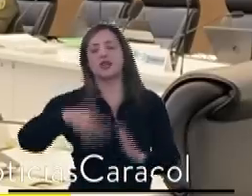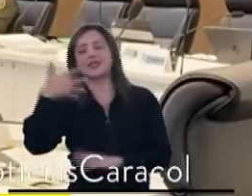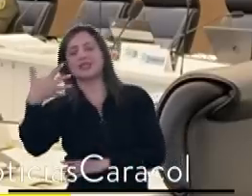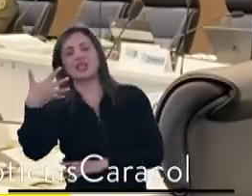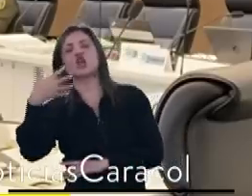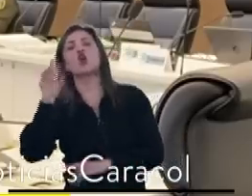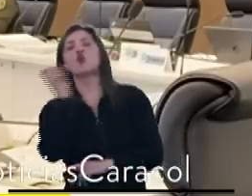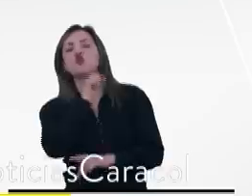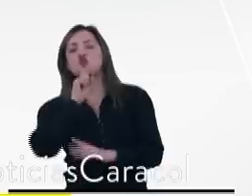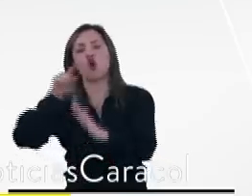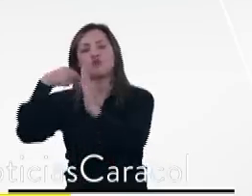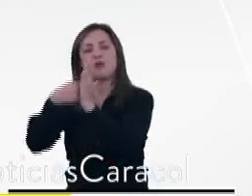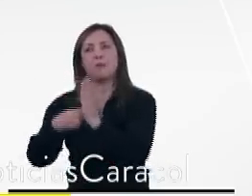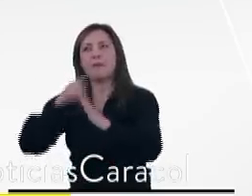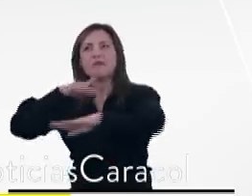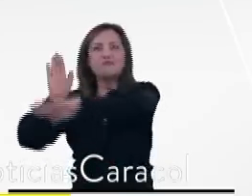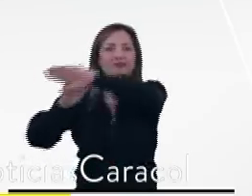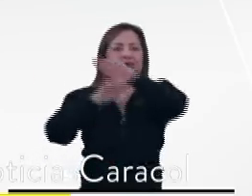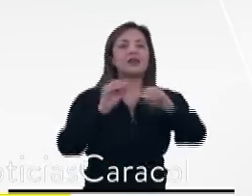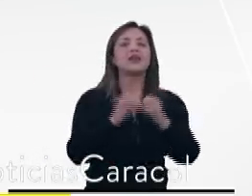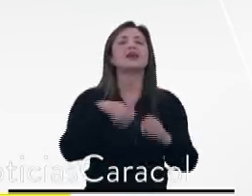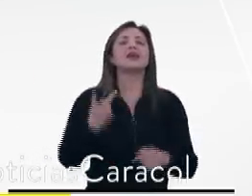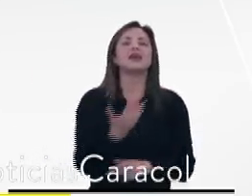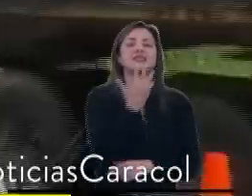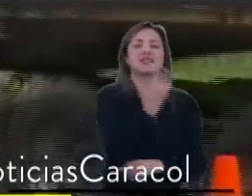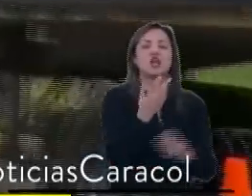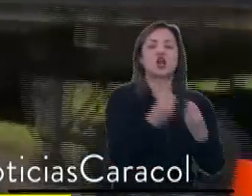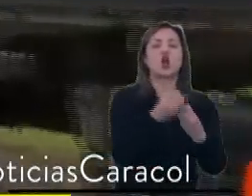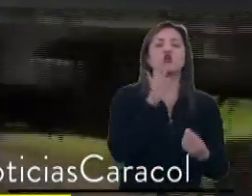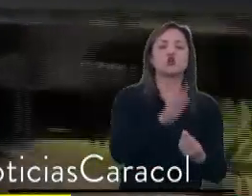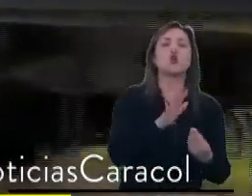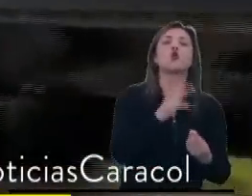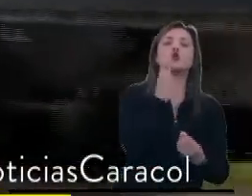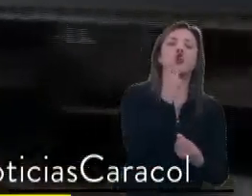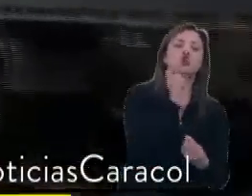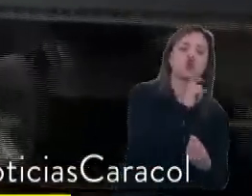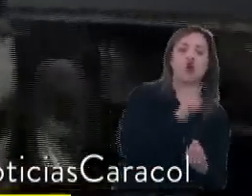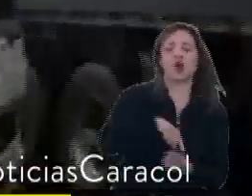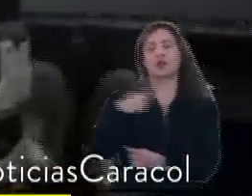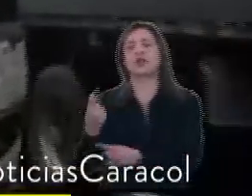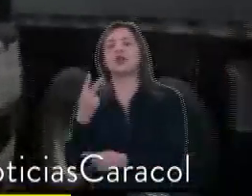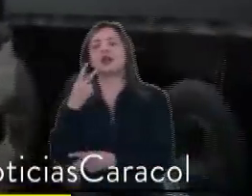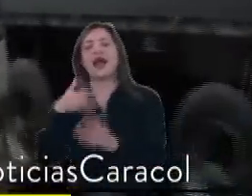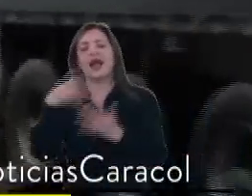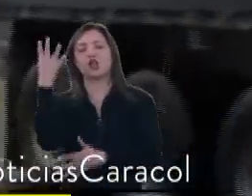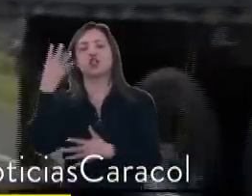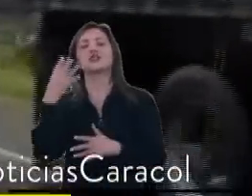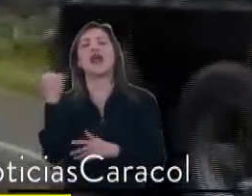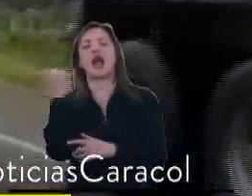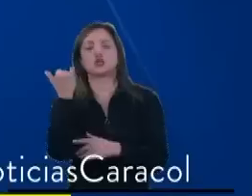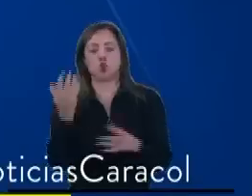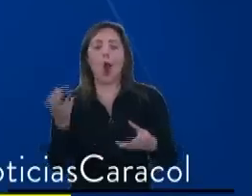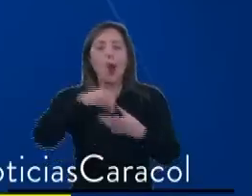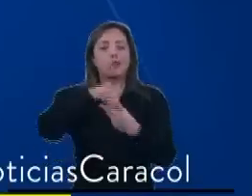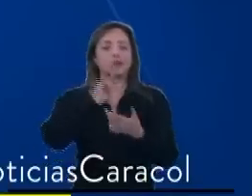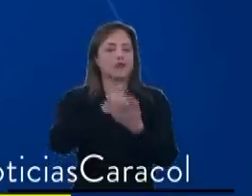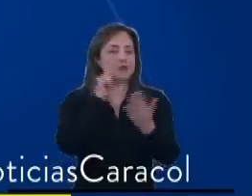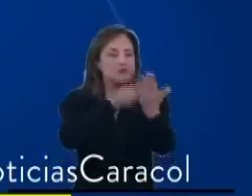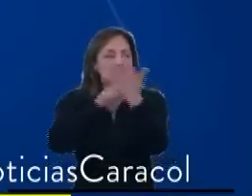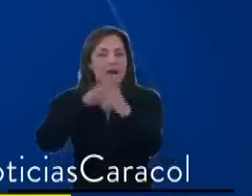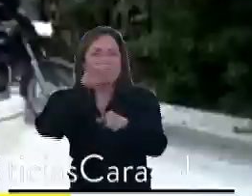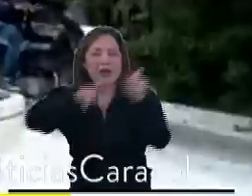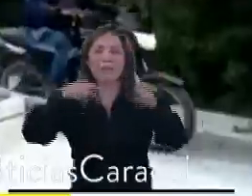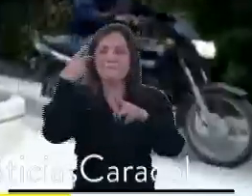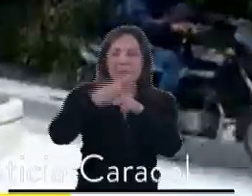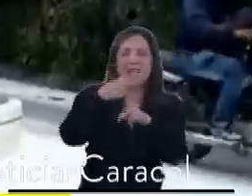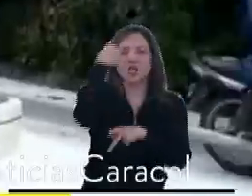10 cabecillas presentan notificaciones, 2 rojas y 14 azules. Durante los ataques y hostigamientos del Clan del Golfo en varios departamentos, la policía